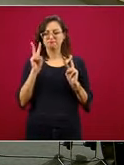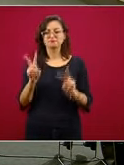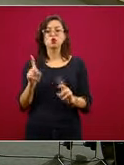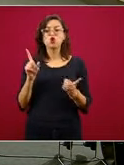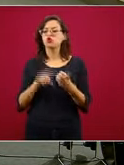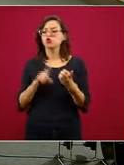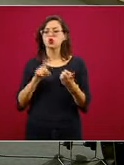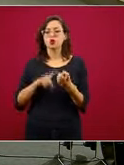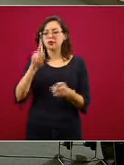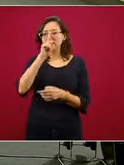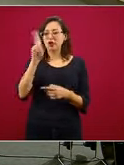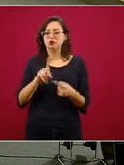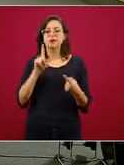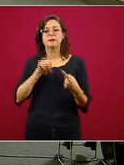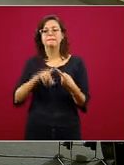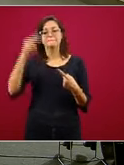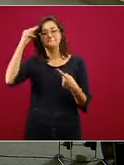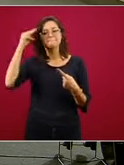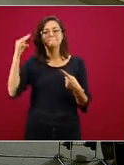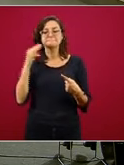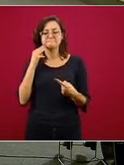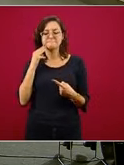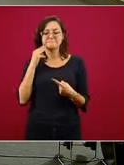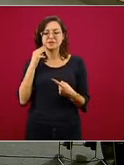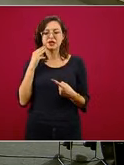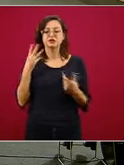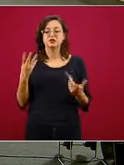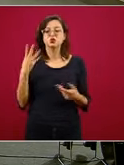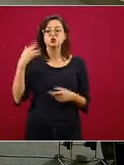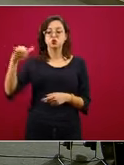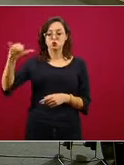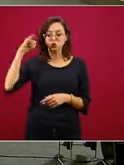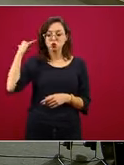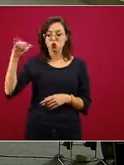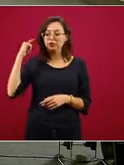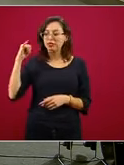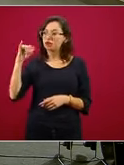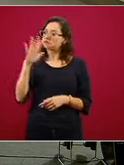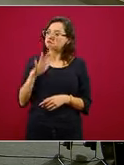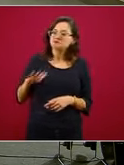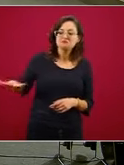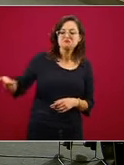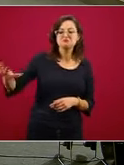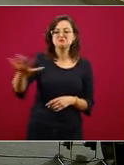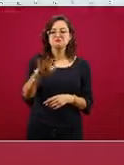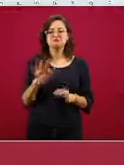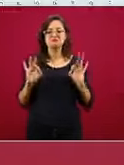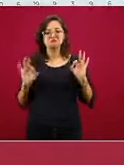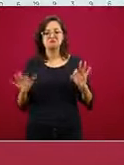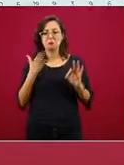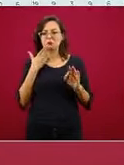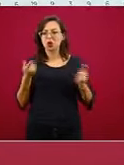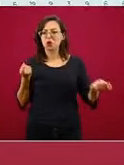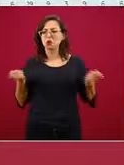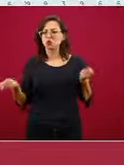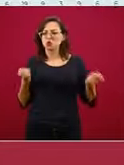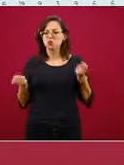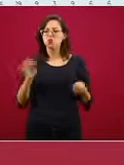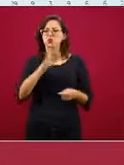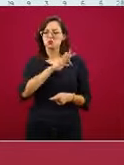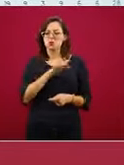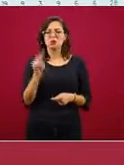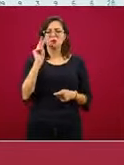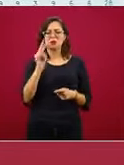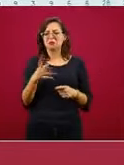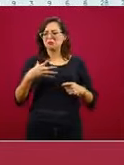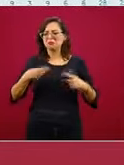¿Dónde está? Mérida. En general, el estado de Yucatán está en buen control, como se puede ver por las